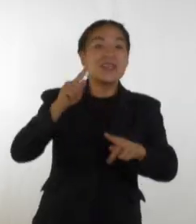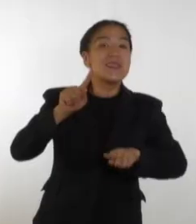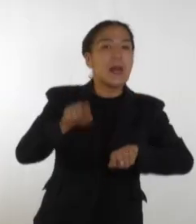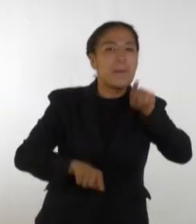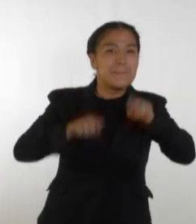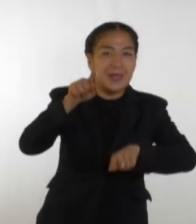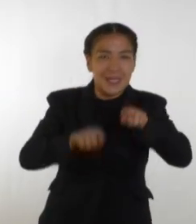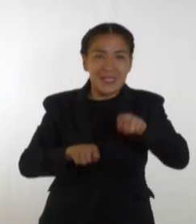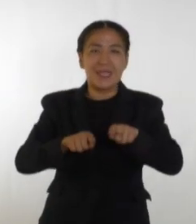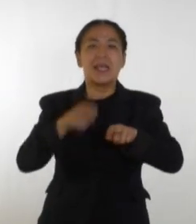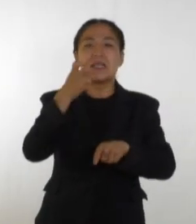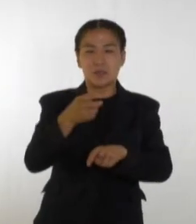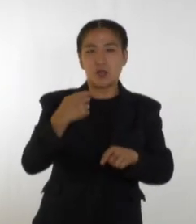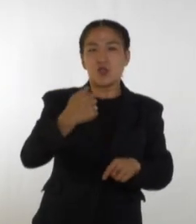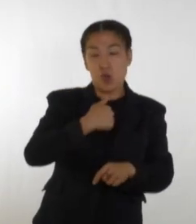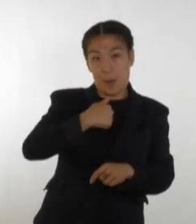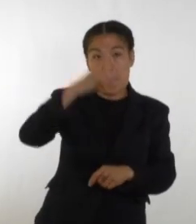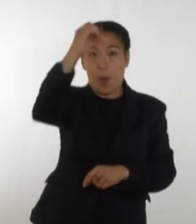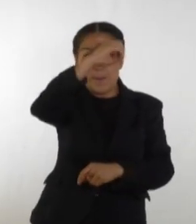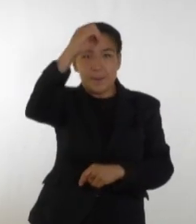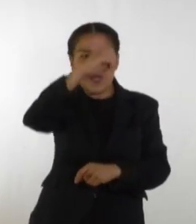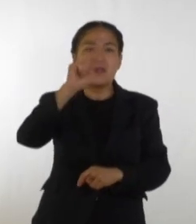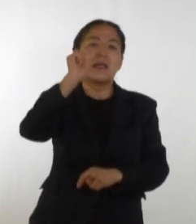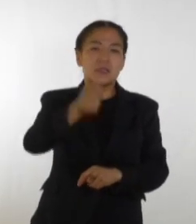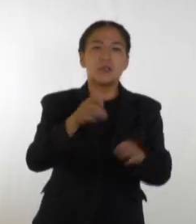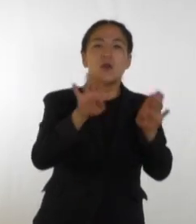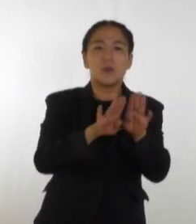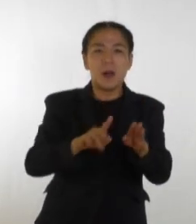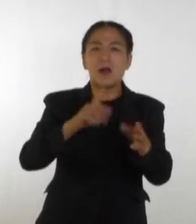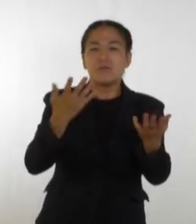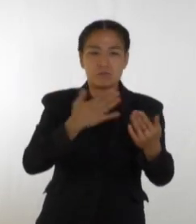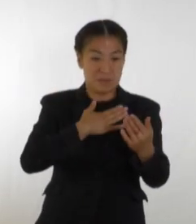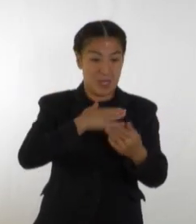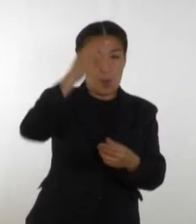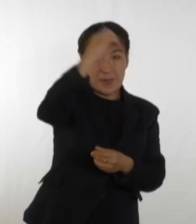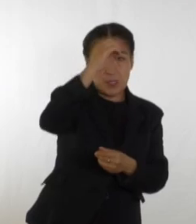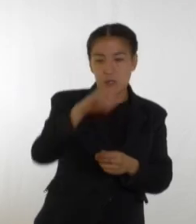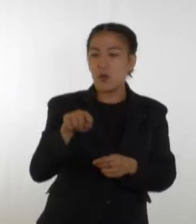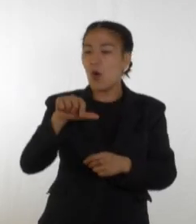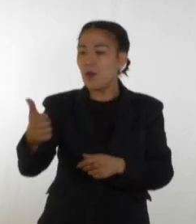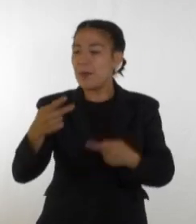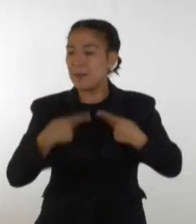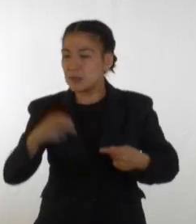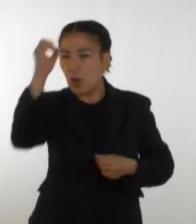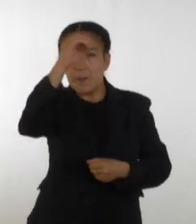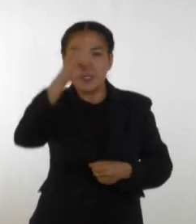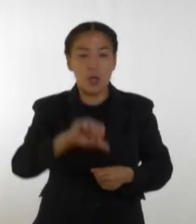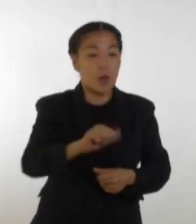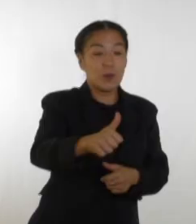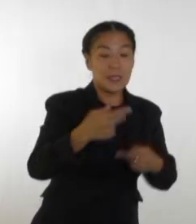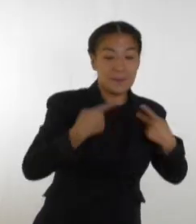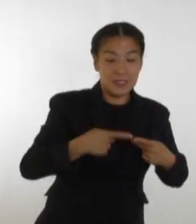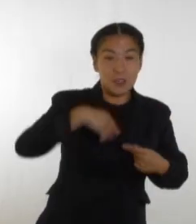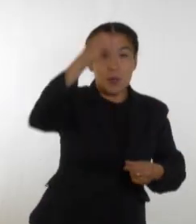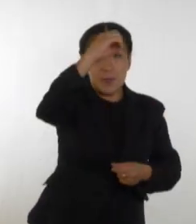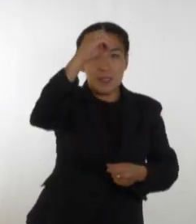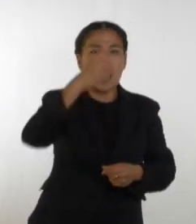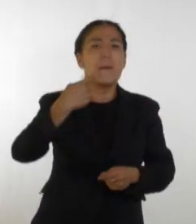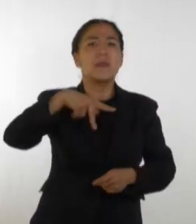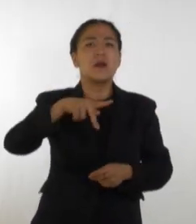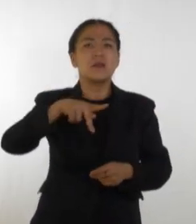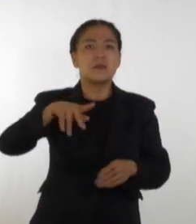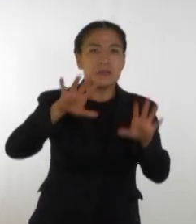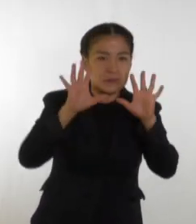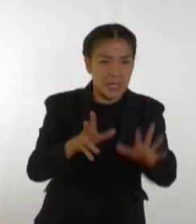¿no? Entonces, yo tengo mi opinión, y el de al lado también, pero ya que ves a todo